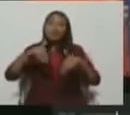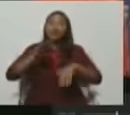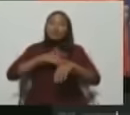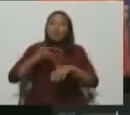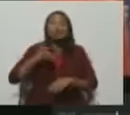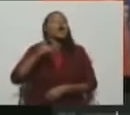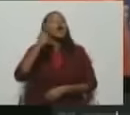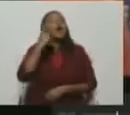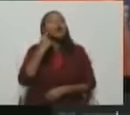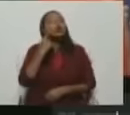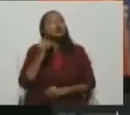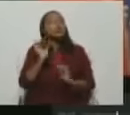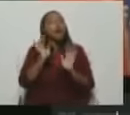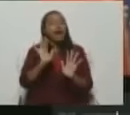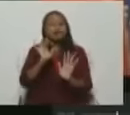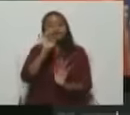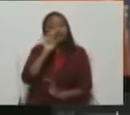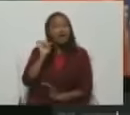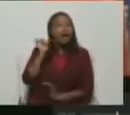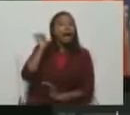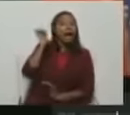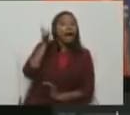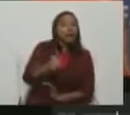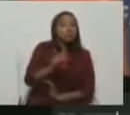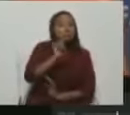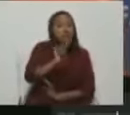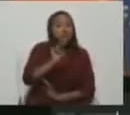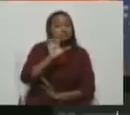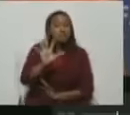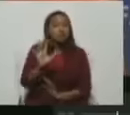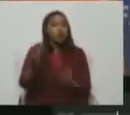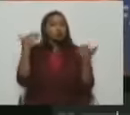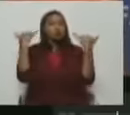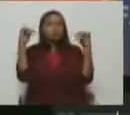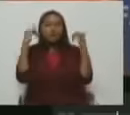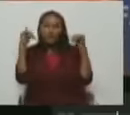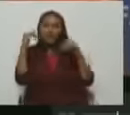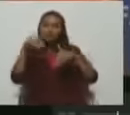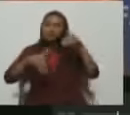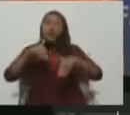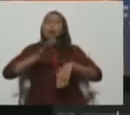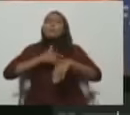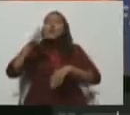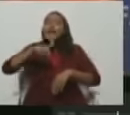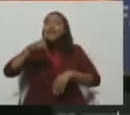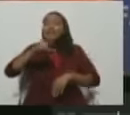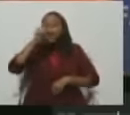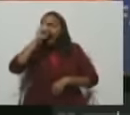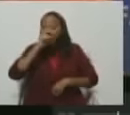25 años, pero este tiene una connotación especial porque